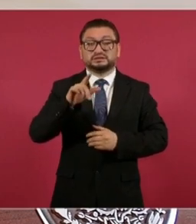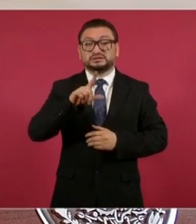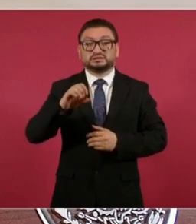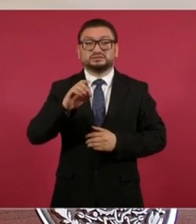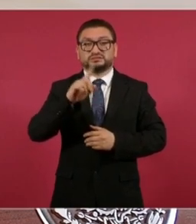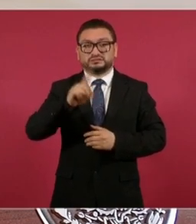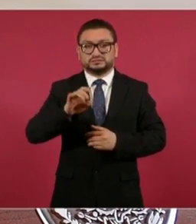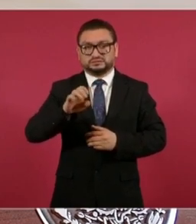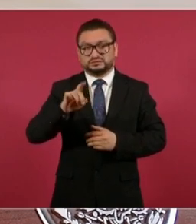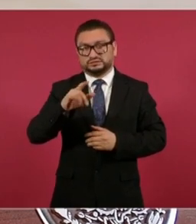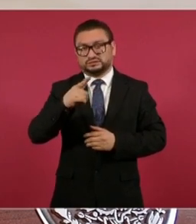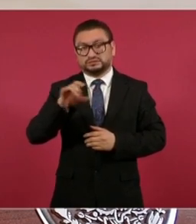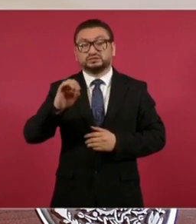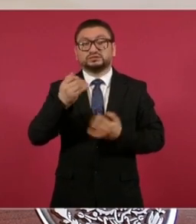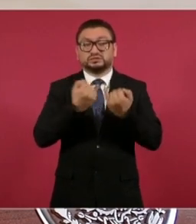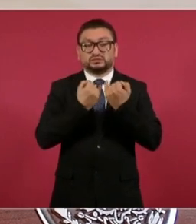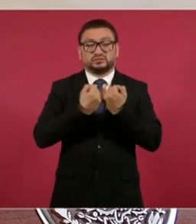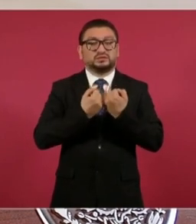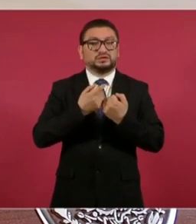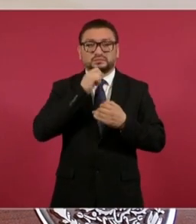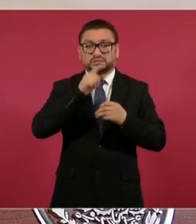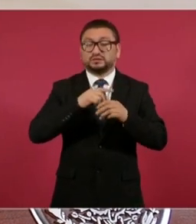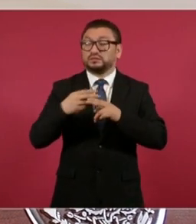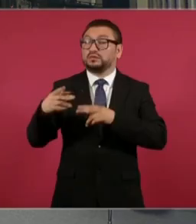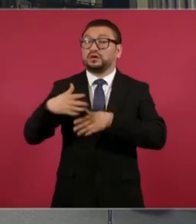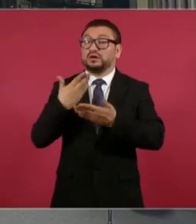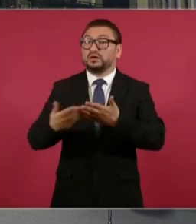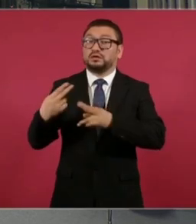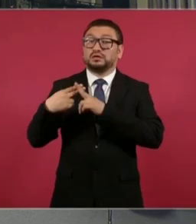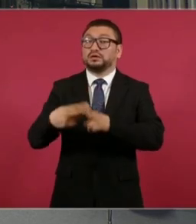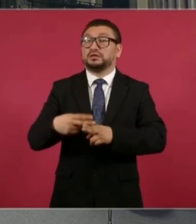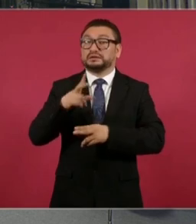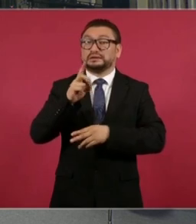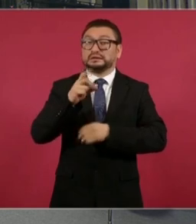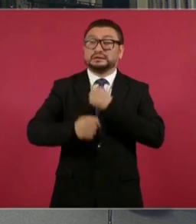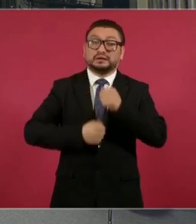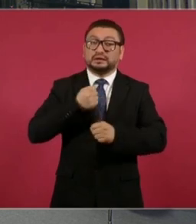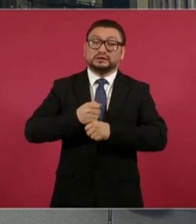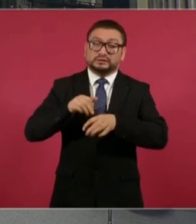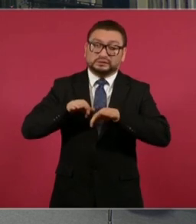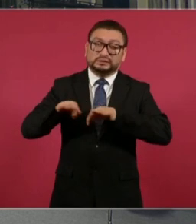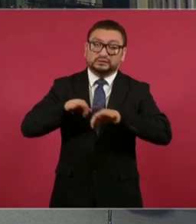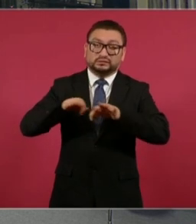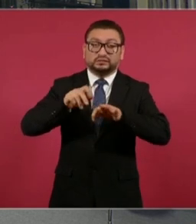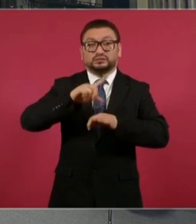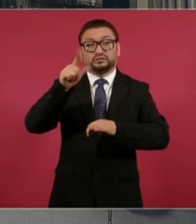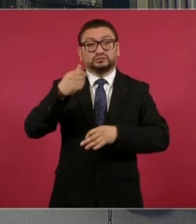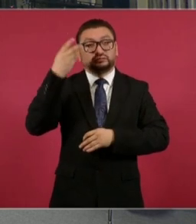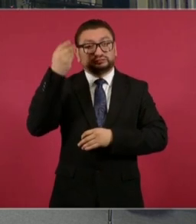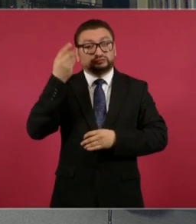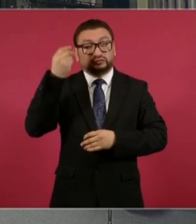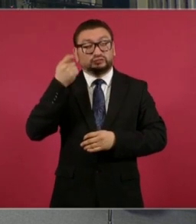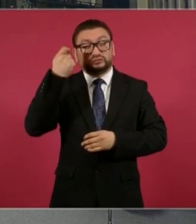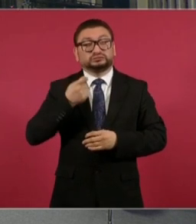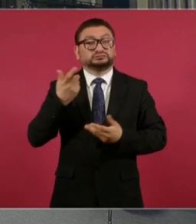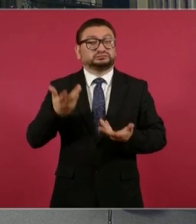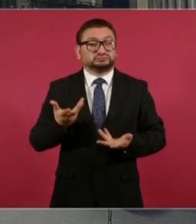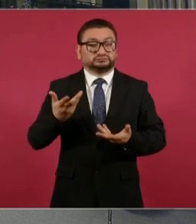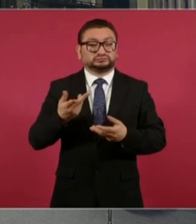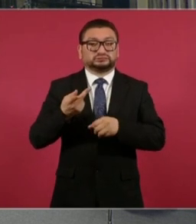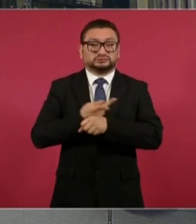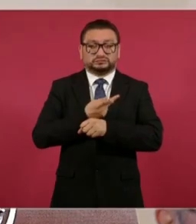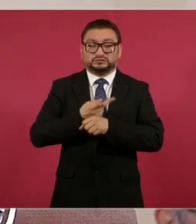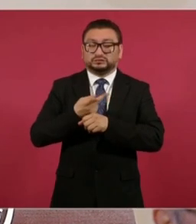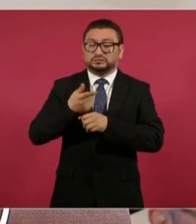Cedillo que trabajan 30 años y cuando se jubilan